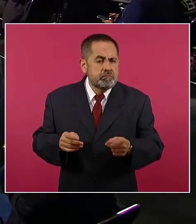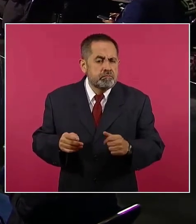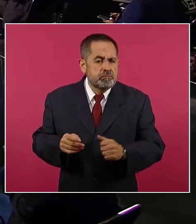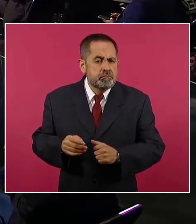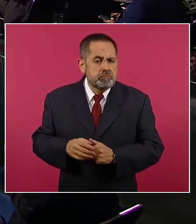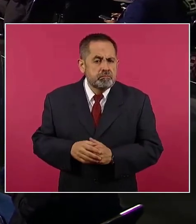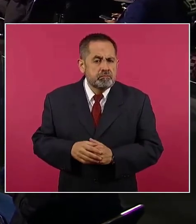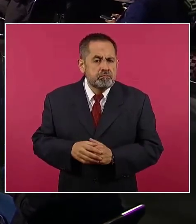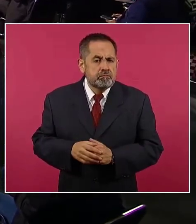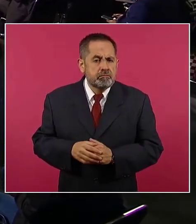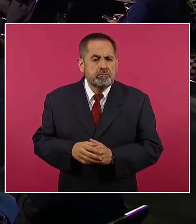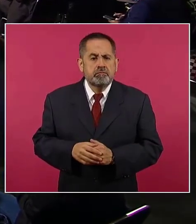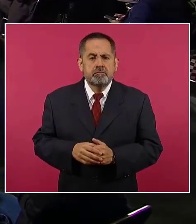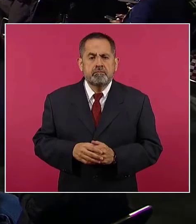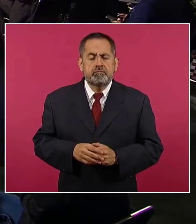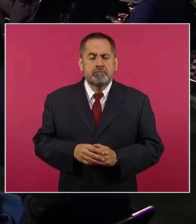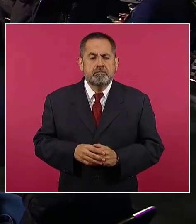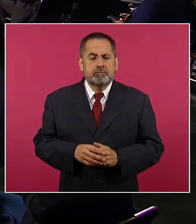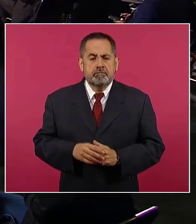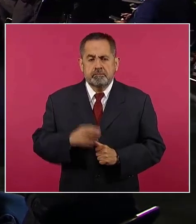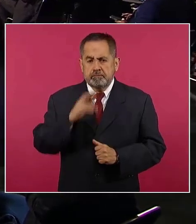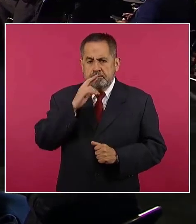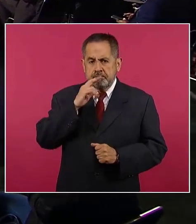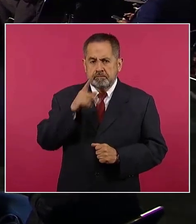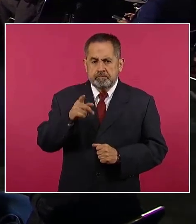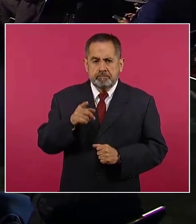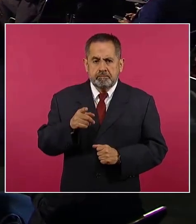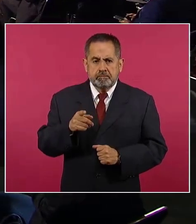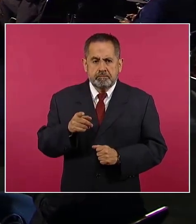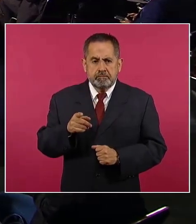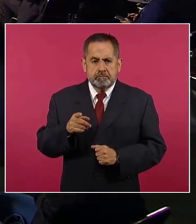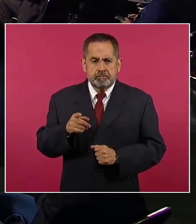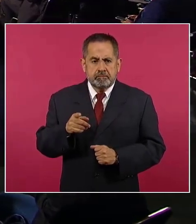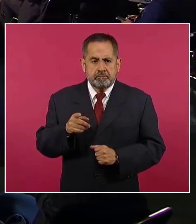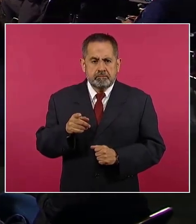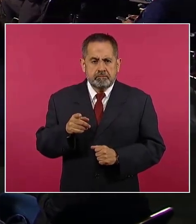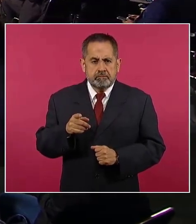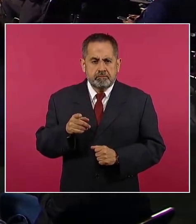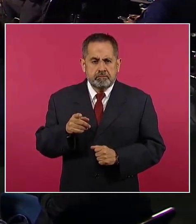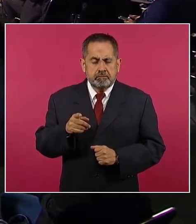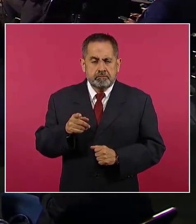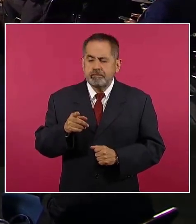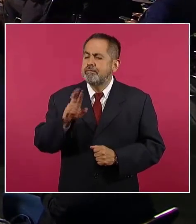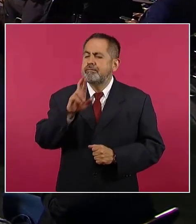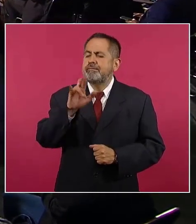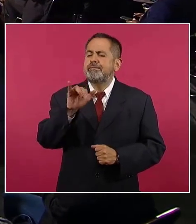Ya, mejor. Vamos al enlace. Se espera ahora, Ricardo.